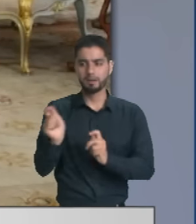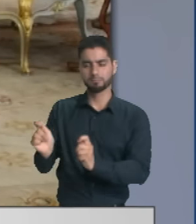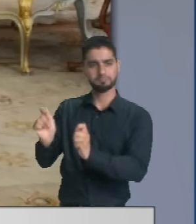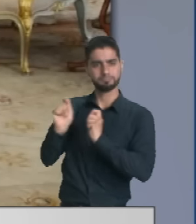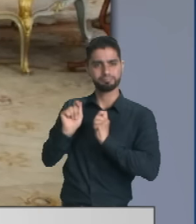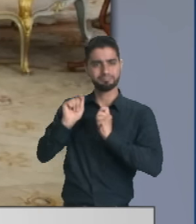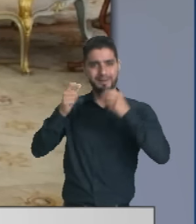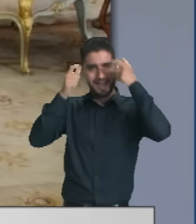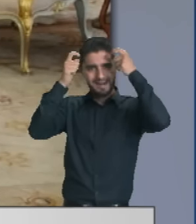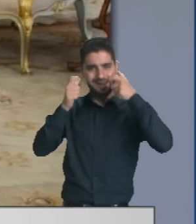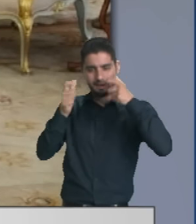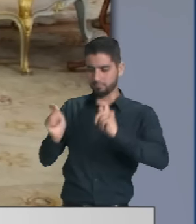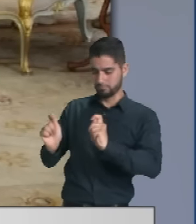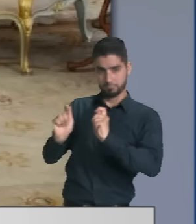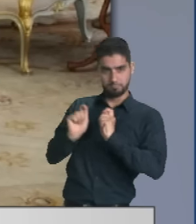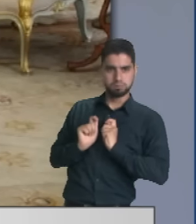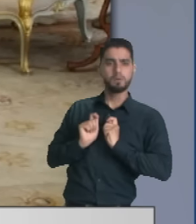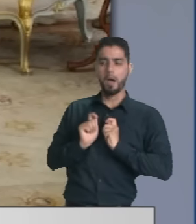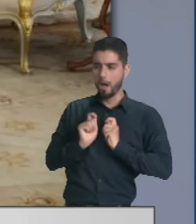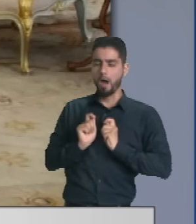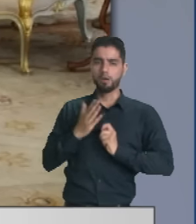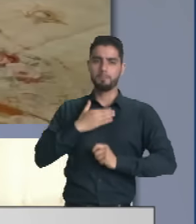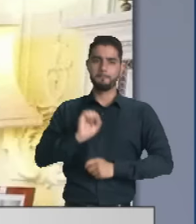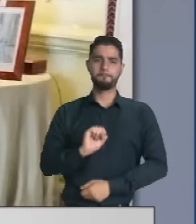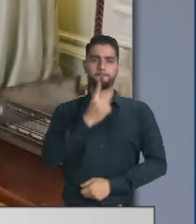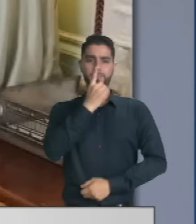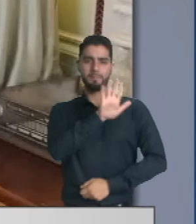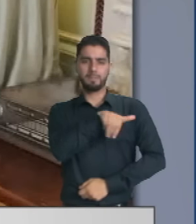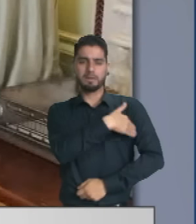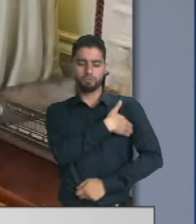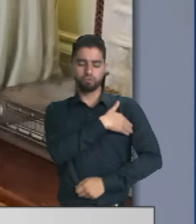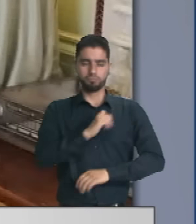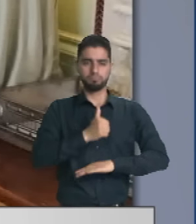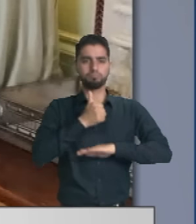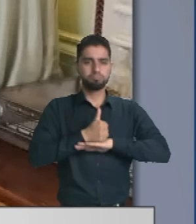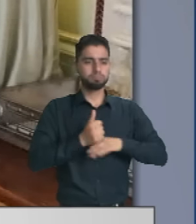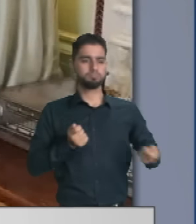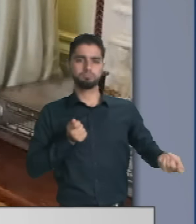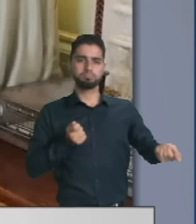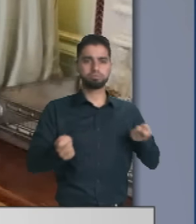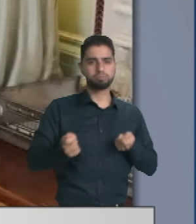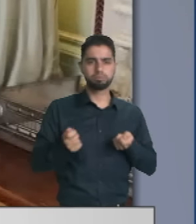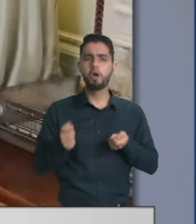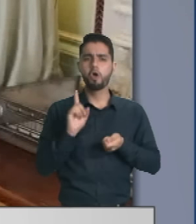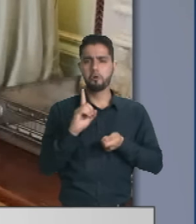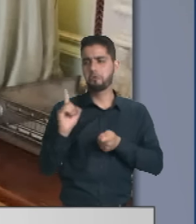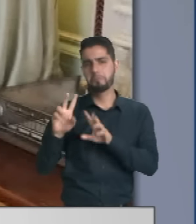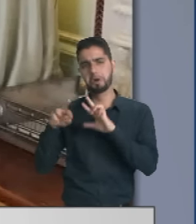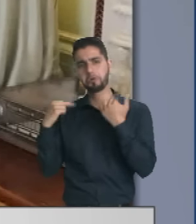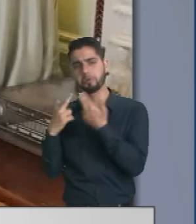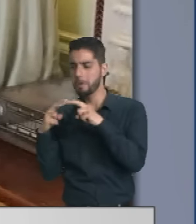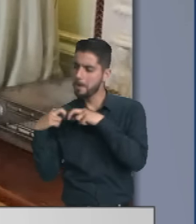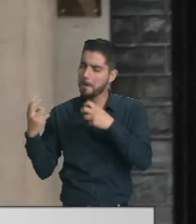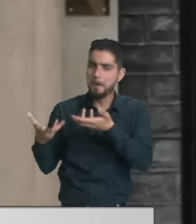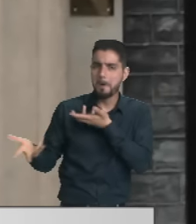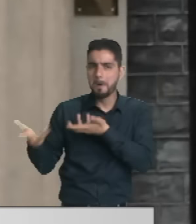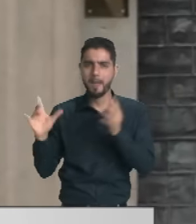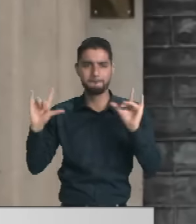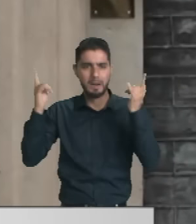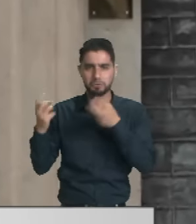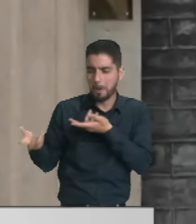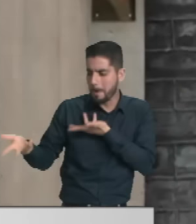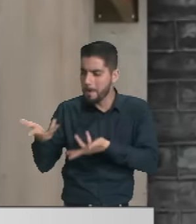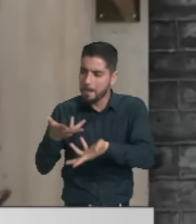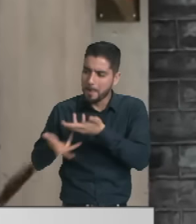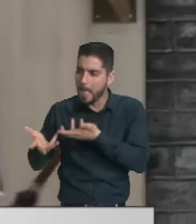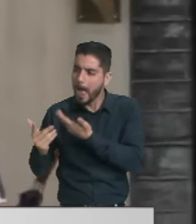de formar gobierno como nuevo primer ministro del Reino Unido tras mantener una audiencia con el soberano en el Palacio de Buckingham.